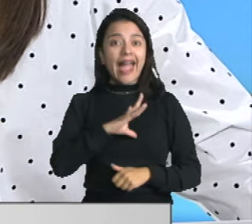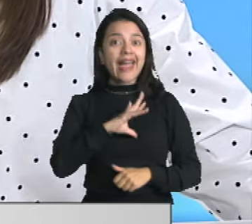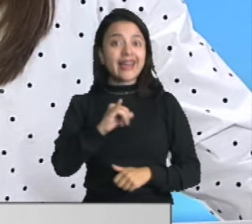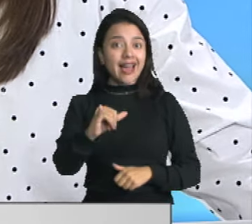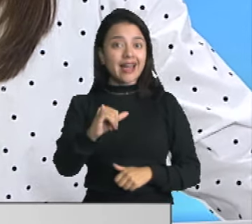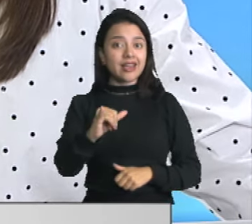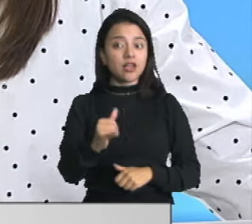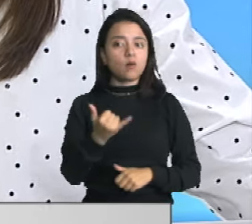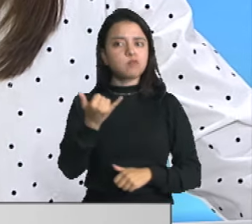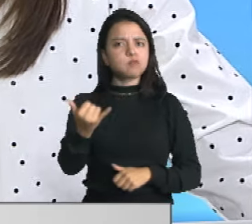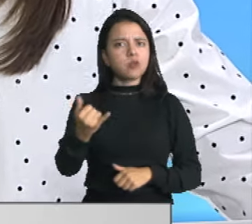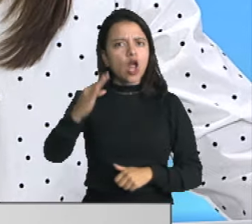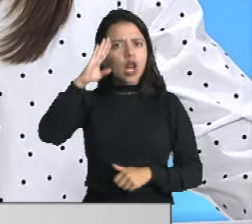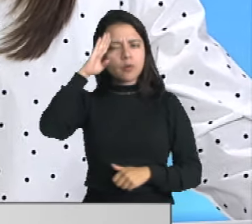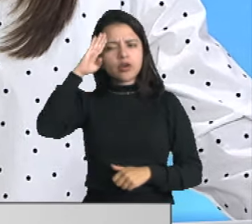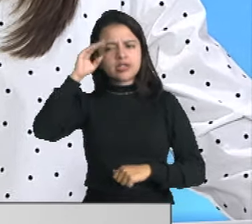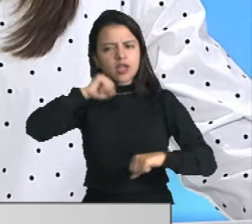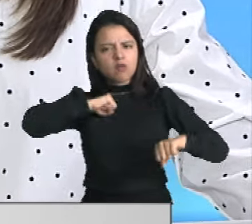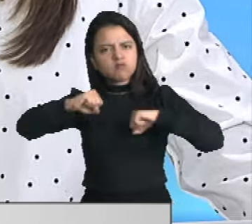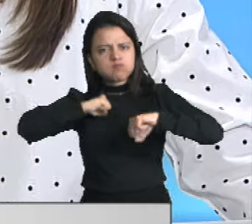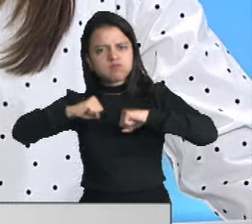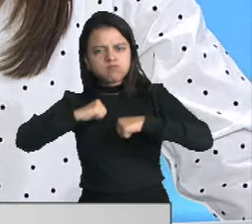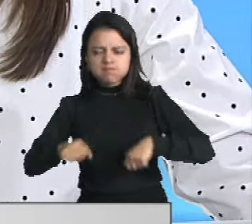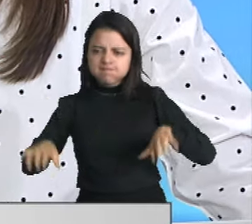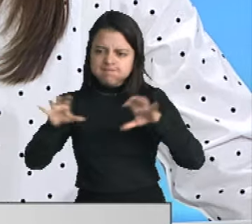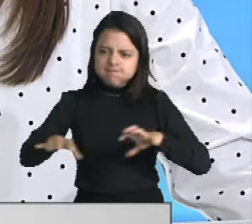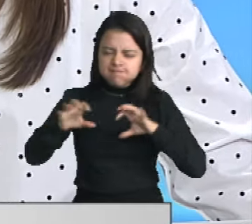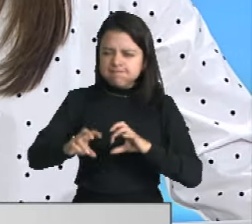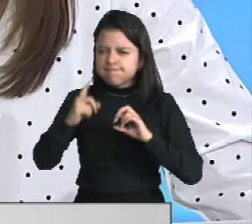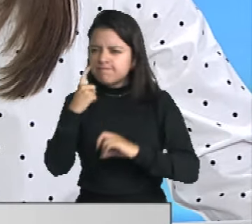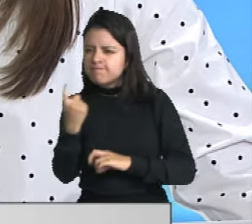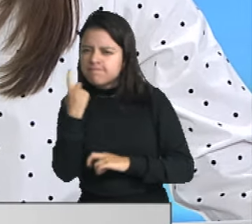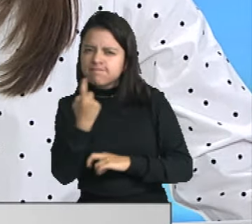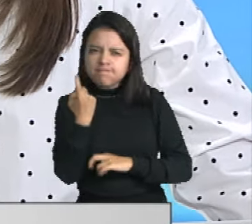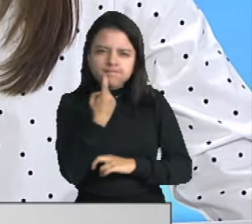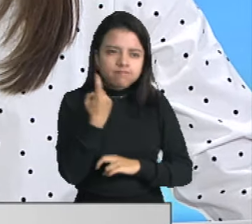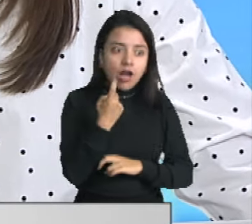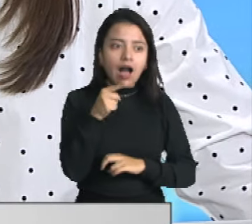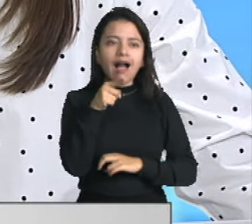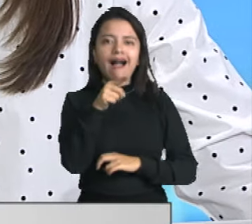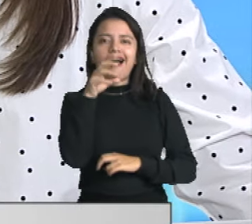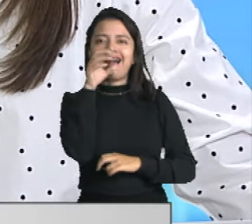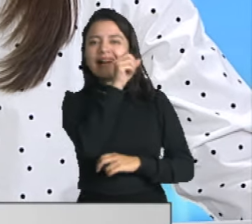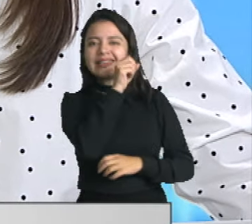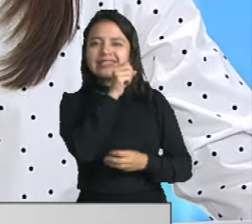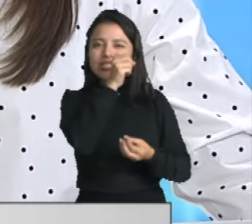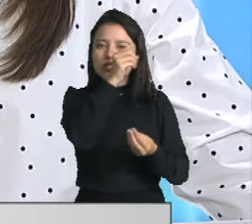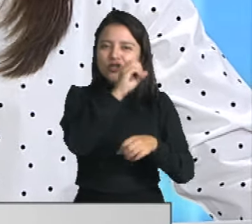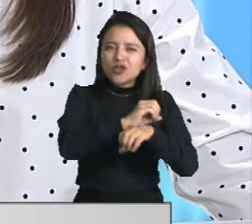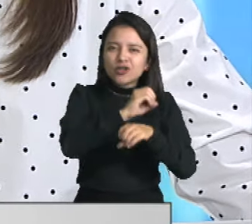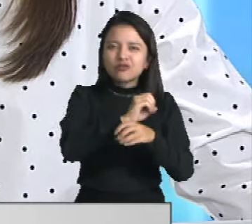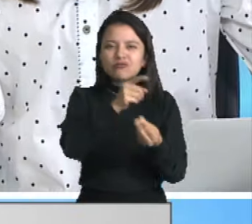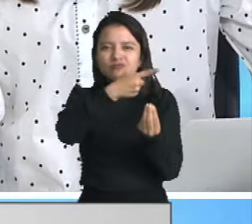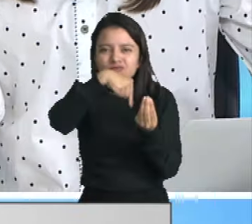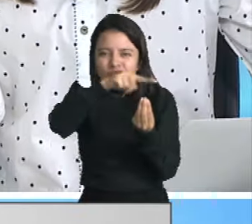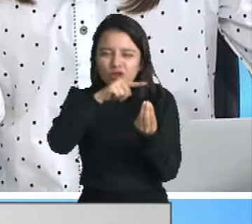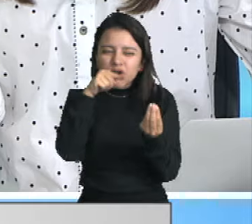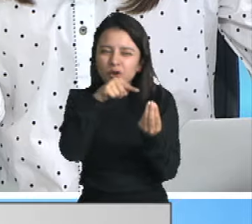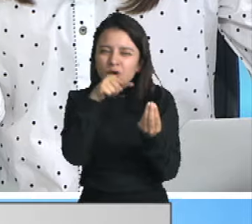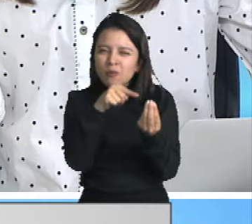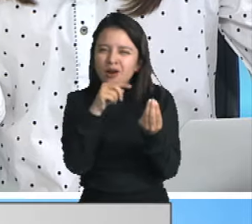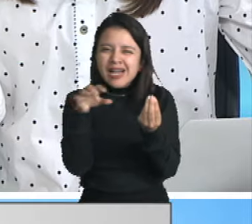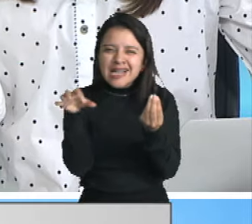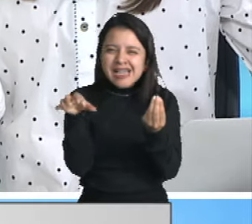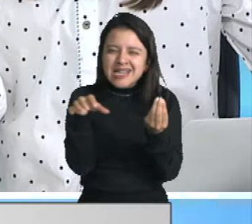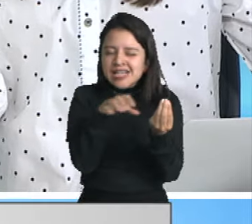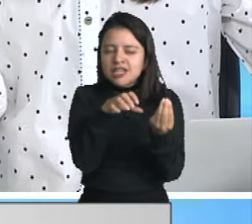una ofensiva contra el microtráfico. Desarticularon una estructura delincuencial dedicada al tráfico local de estupefacientes. Valentina